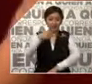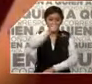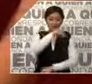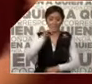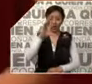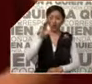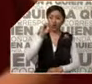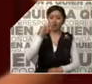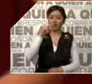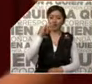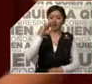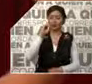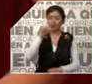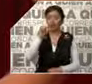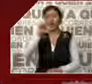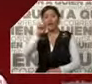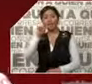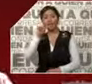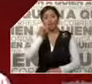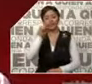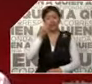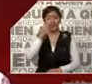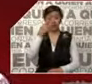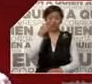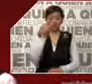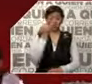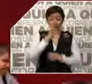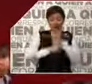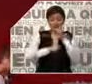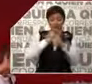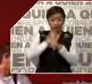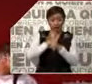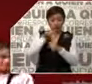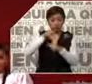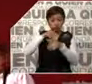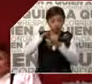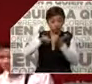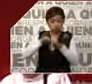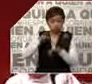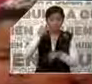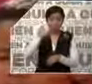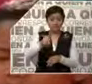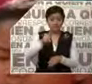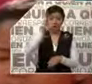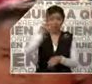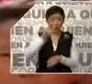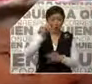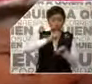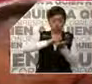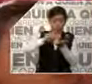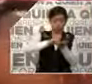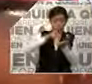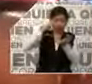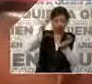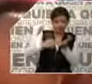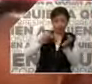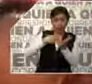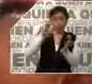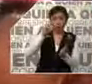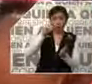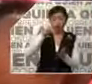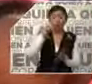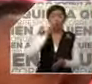Apatzingán, pues lleva 45 años brindando sus servicios sin contrato, pero un inesperado despido causó el descontento por parte de los padres